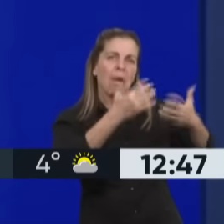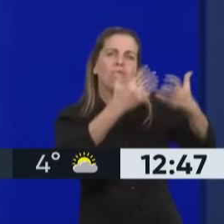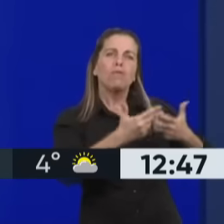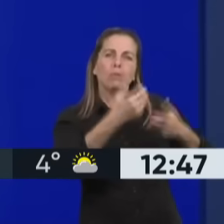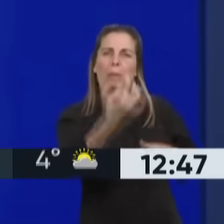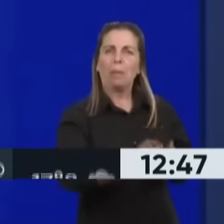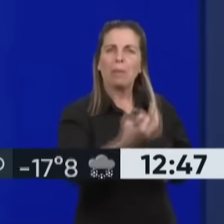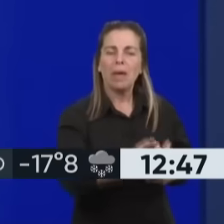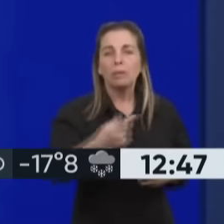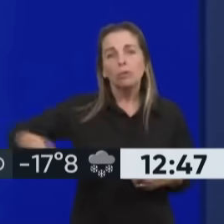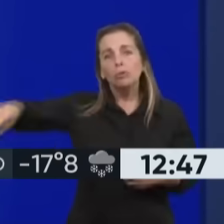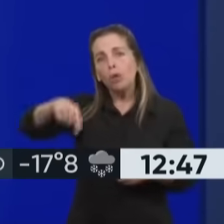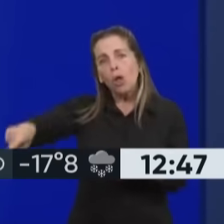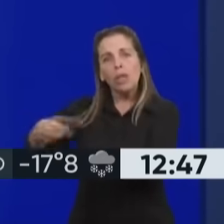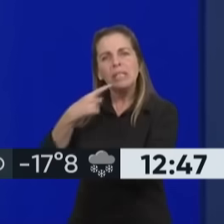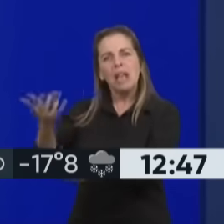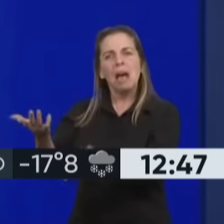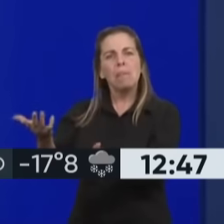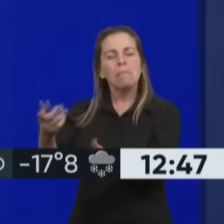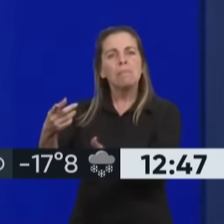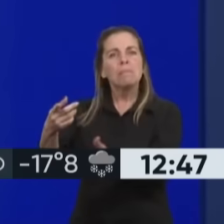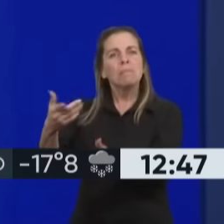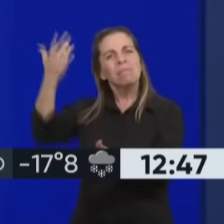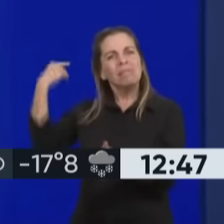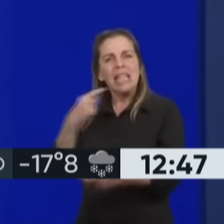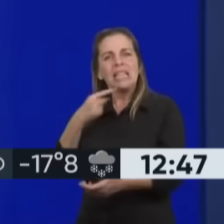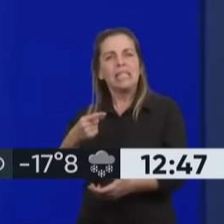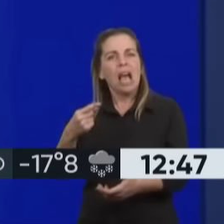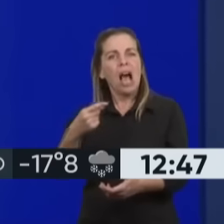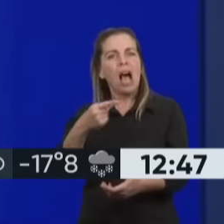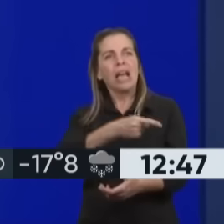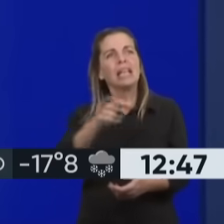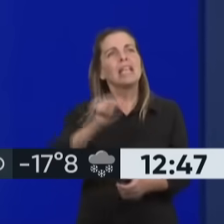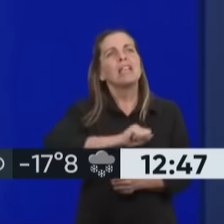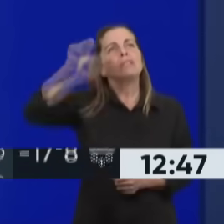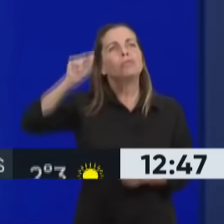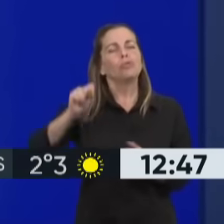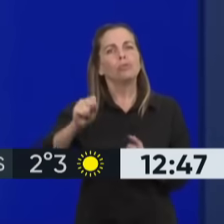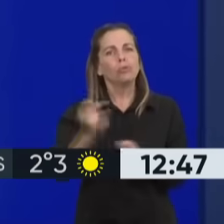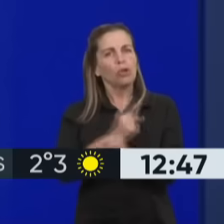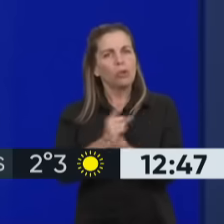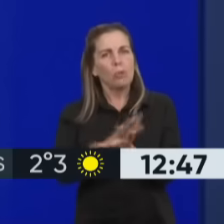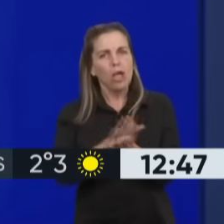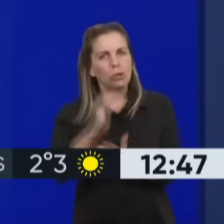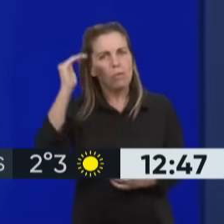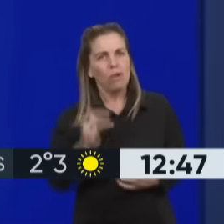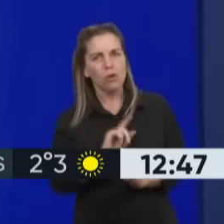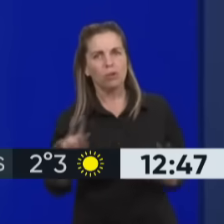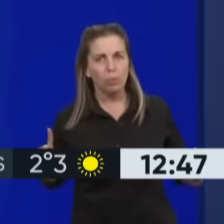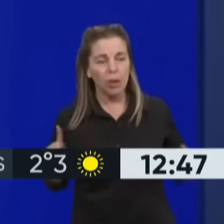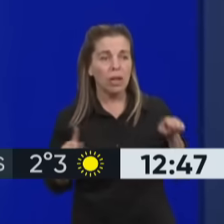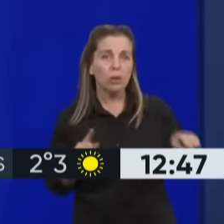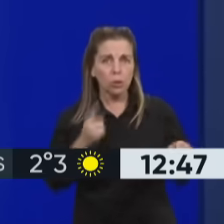cuando decían que no íbamos a poder bajar la inflación porque la inflación es multicausal, nosotros les demostramos